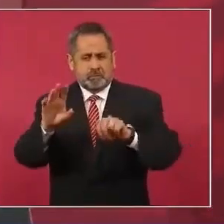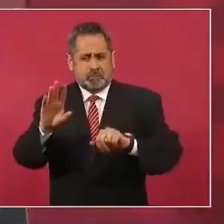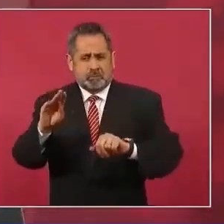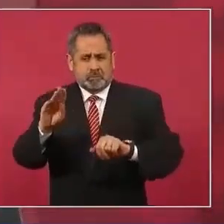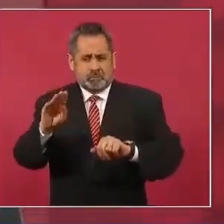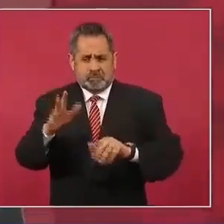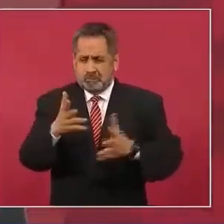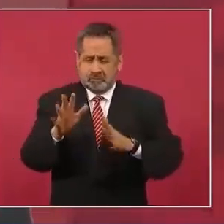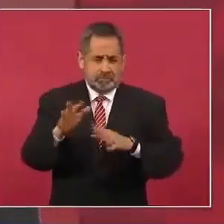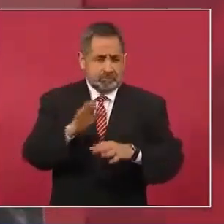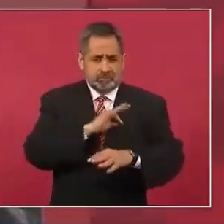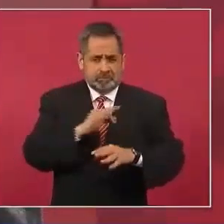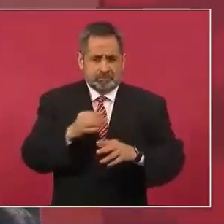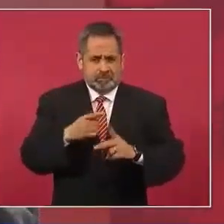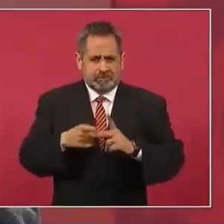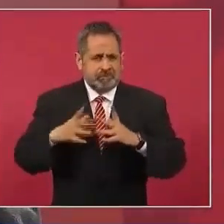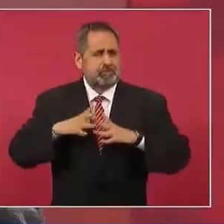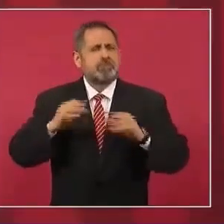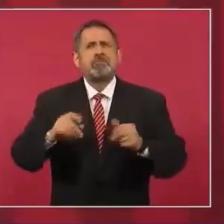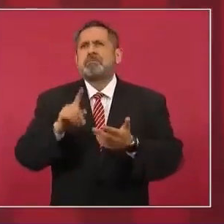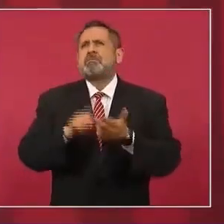1890,